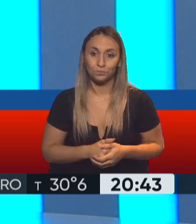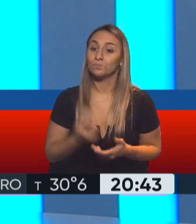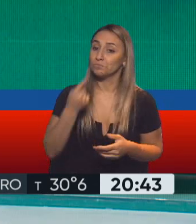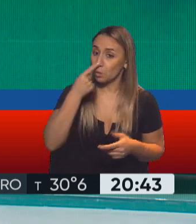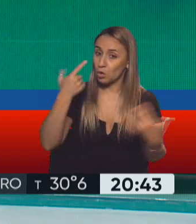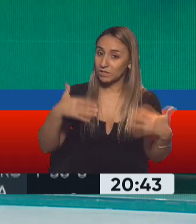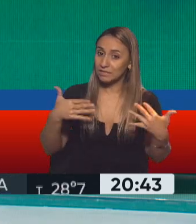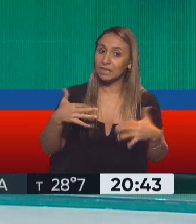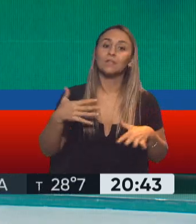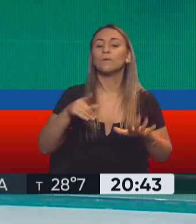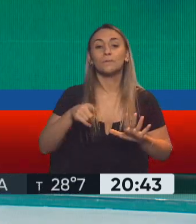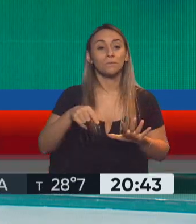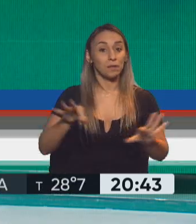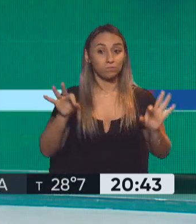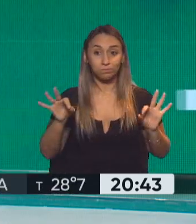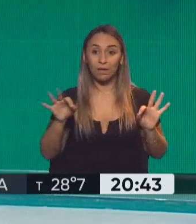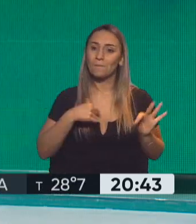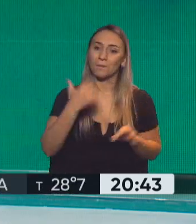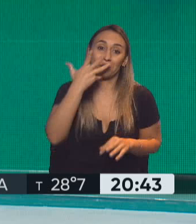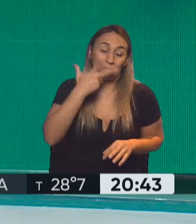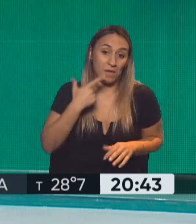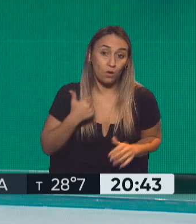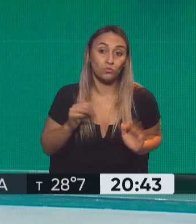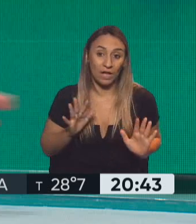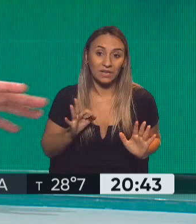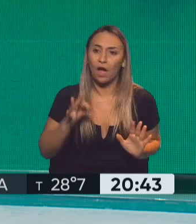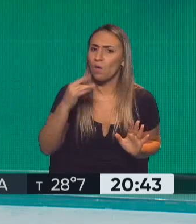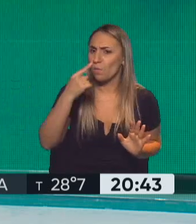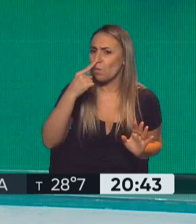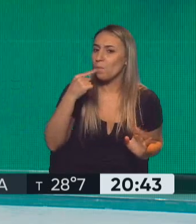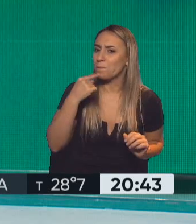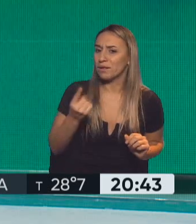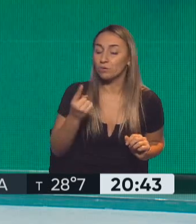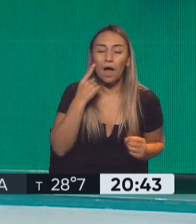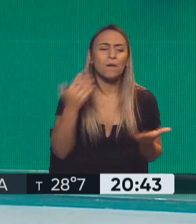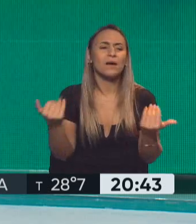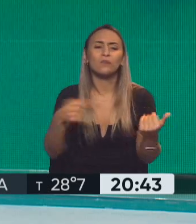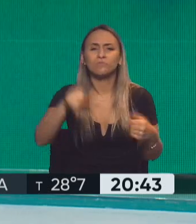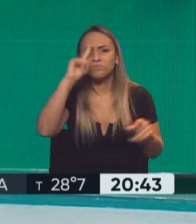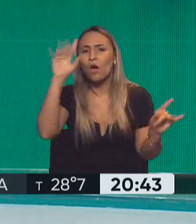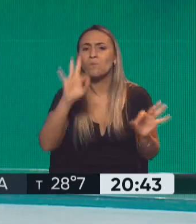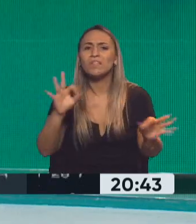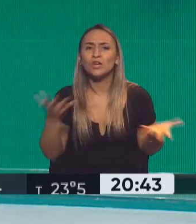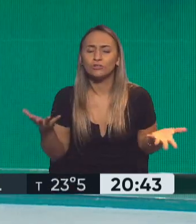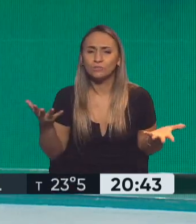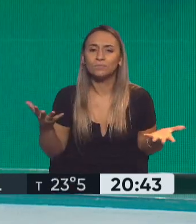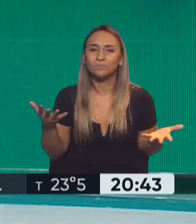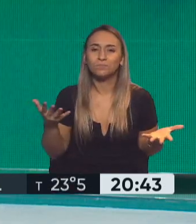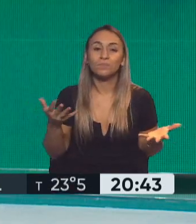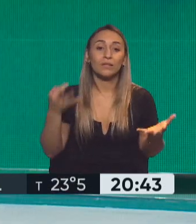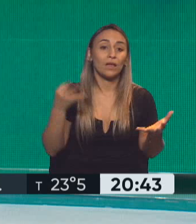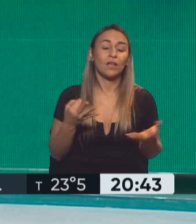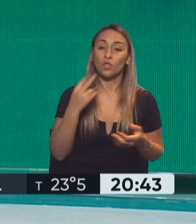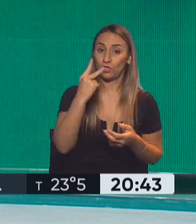vamos vamos a cerrar esta mesa yo a mí me gustaría hacer una última pregunta ver qué opinan todos al respecto porque surgir dos